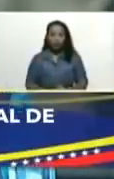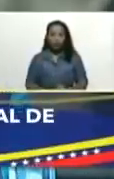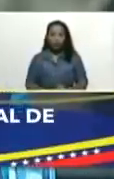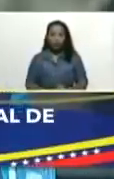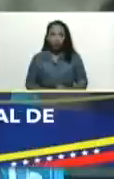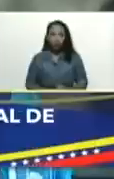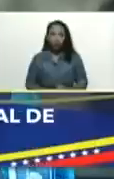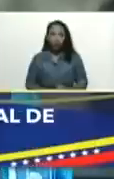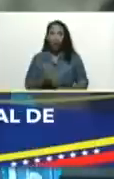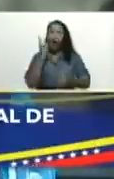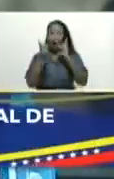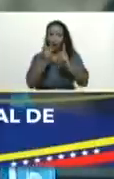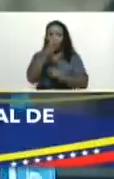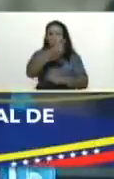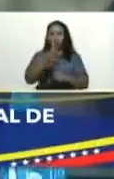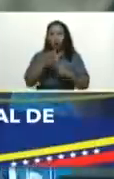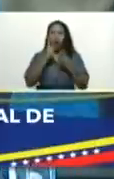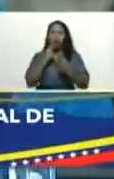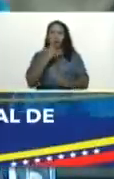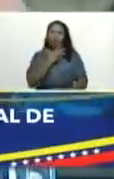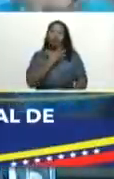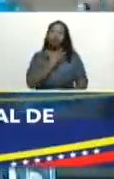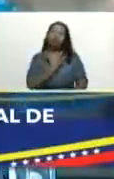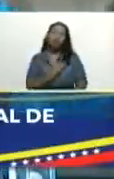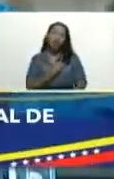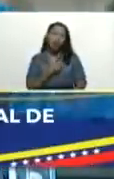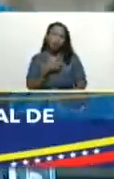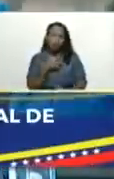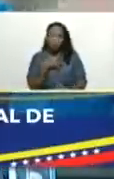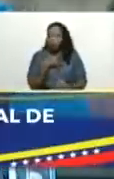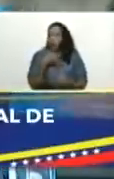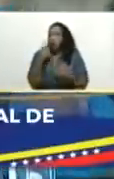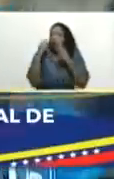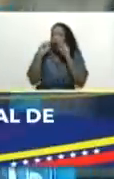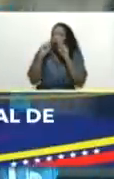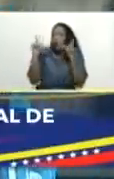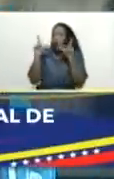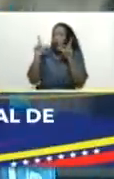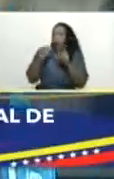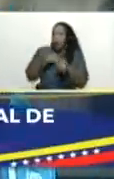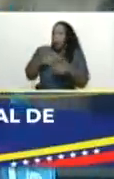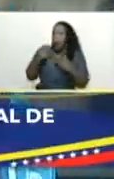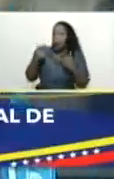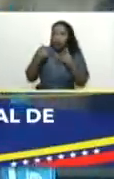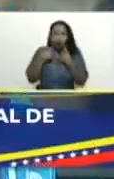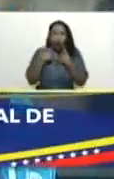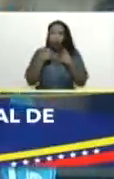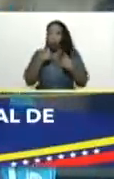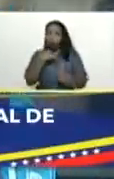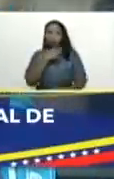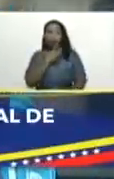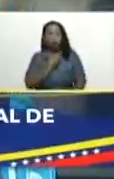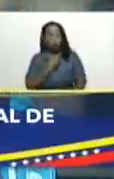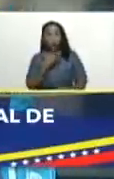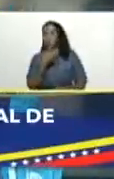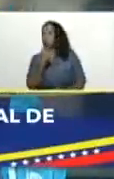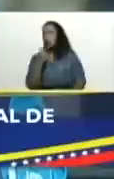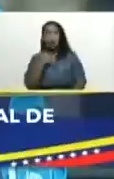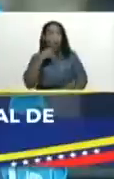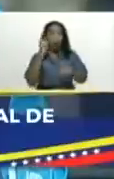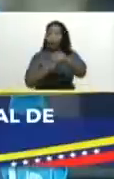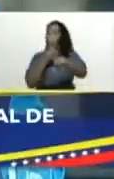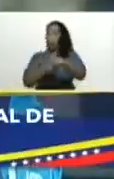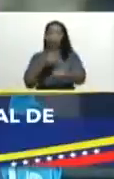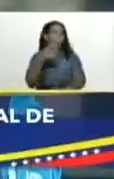Alguna gente se pone triste. ¿Cómo puede ser que no sé quién pudo hacer eso? Yo no me pongo triste. No tengo tiempo para